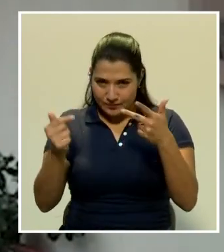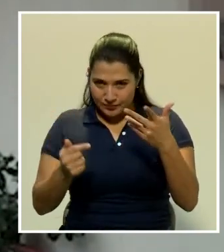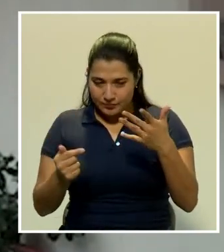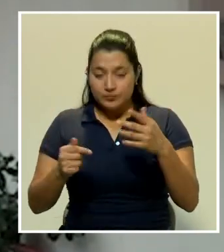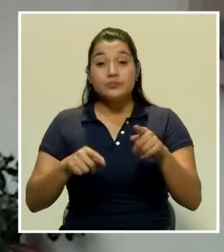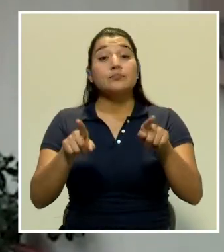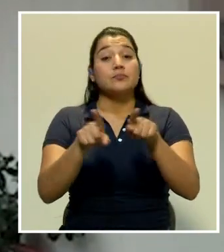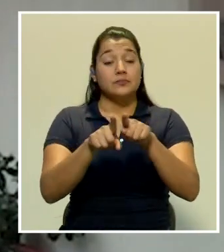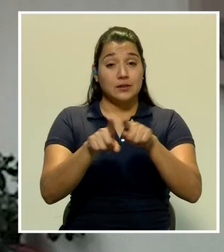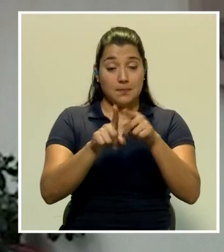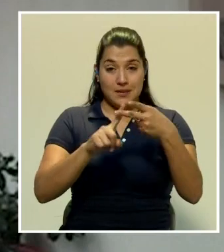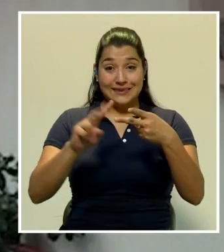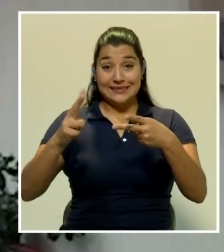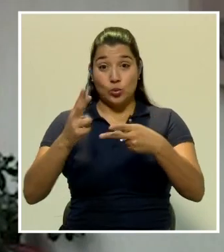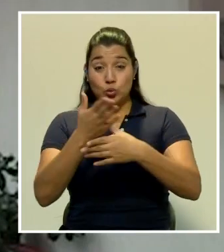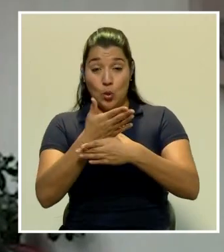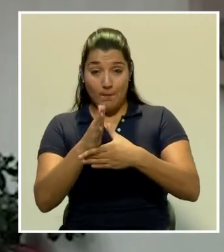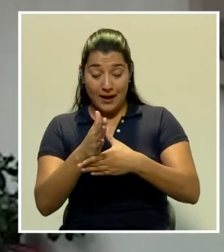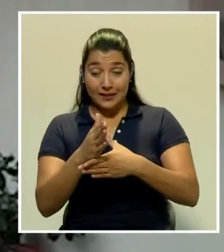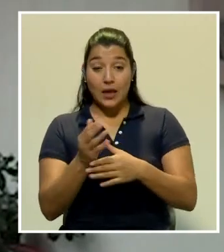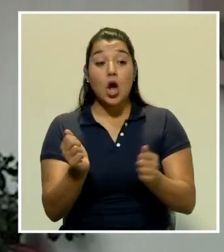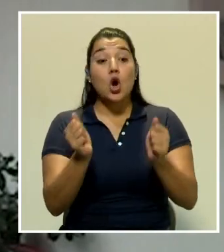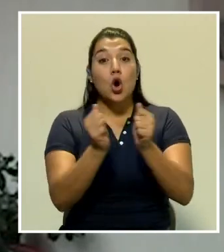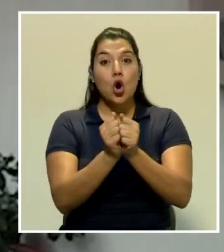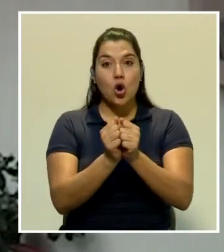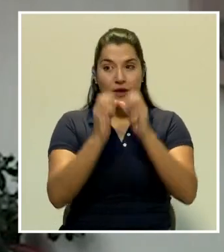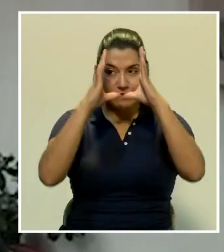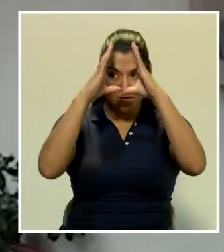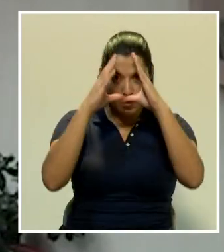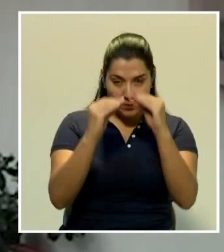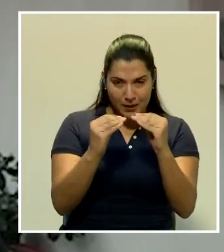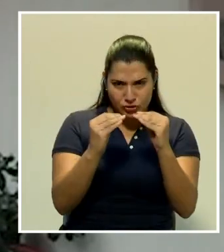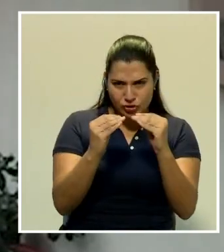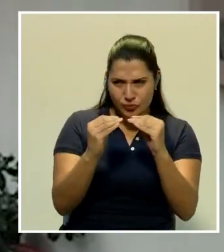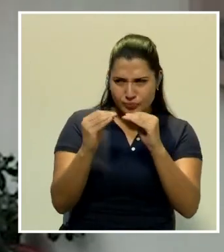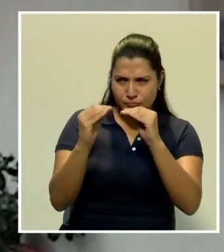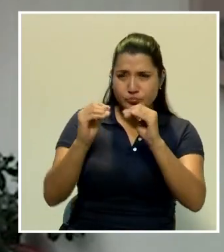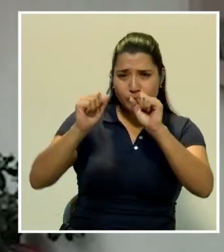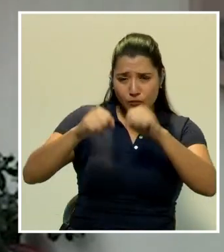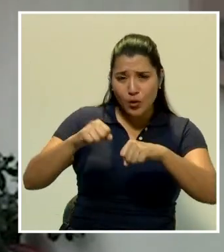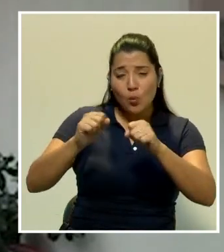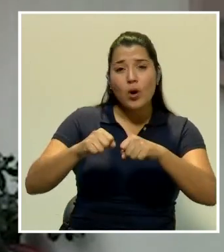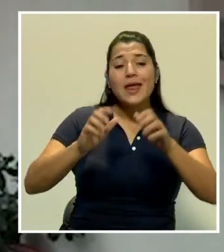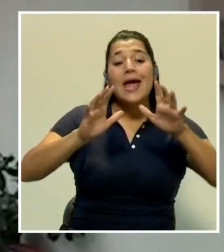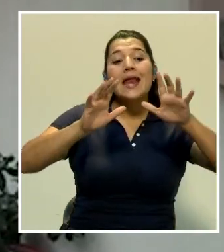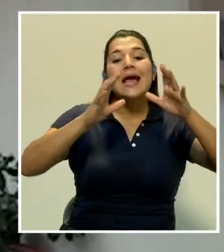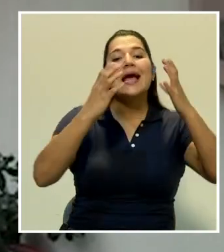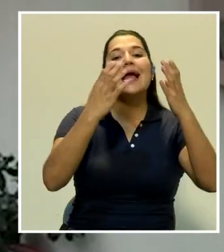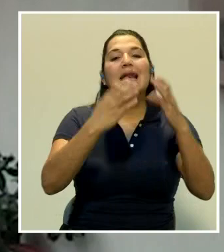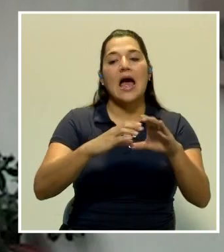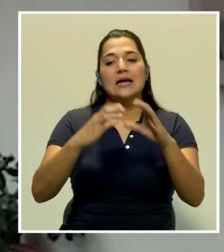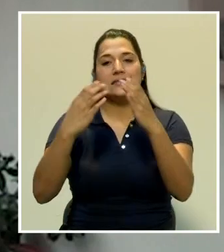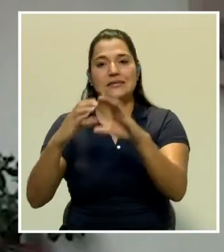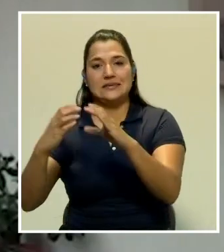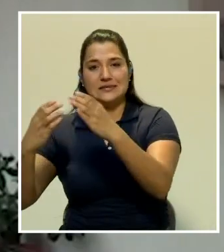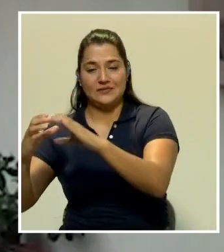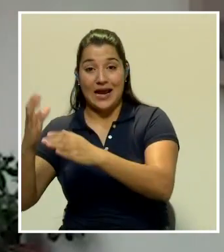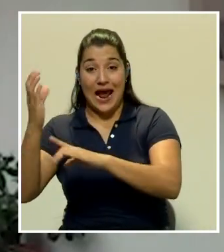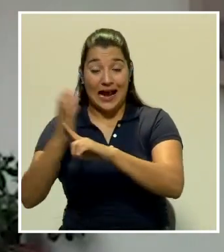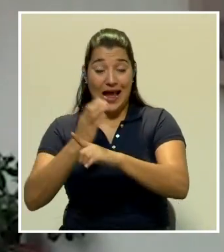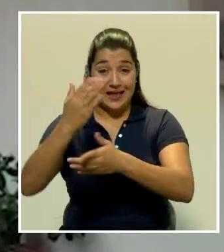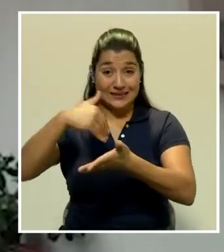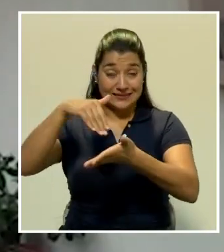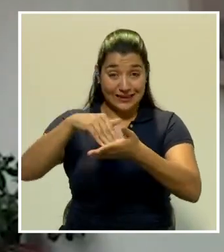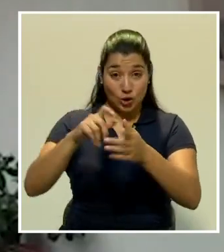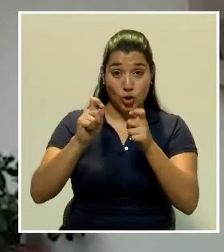la información diagnóstica que hemos tenido de los centros educativos, así poder clasificar los centros educativos y crear